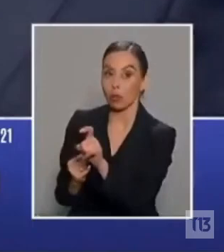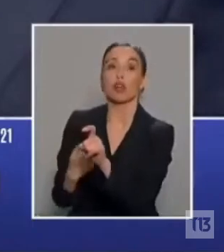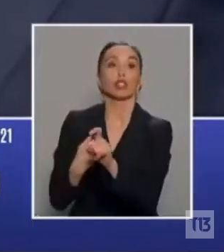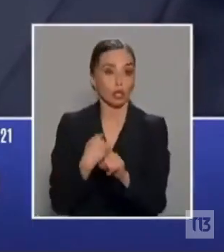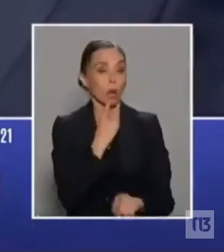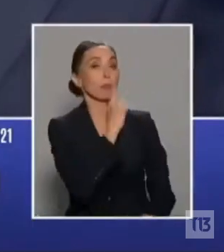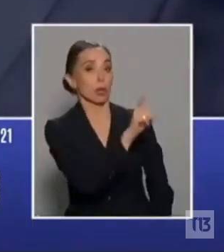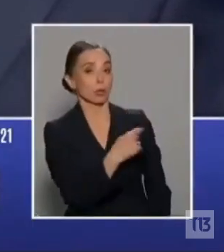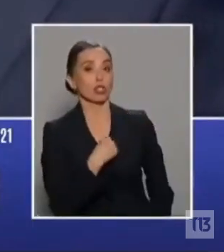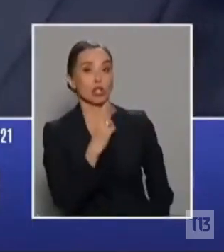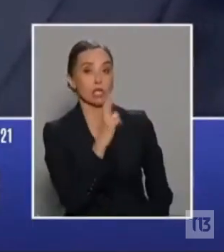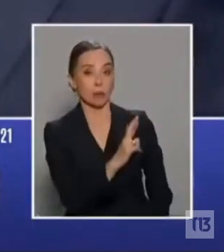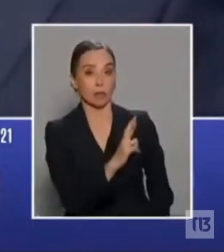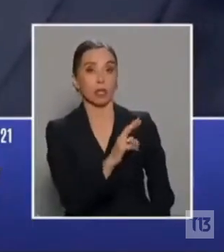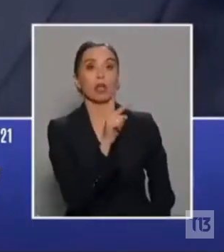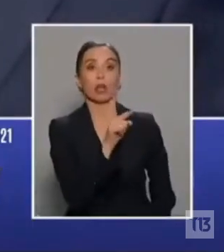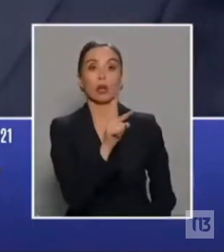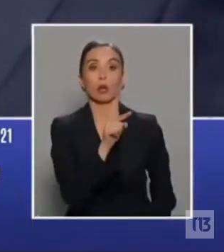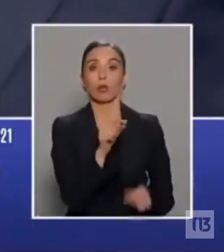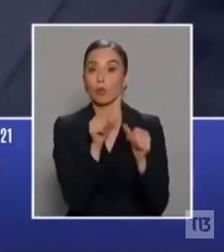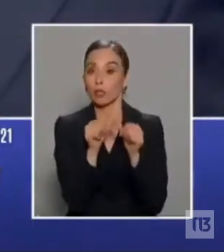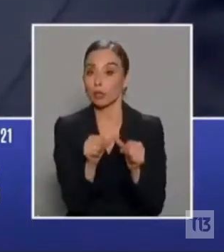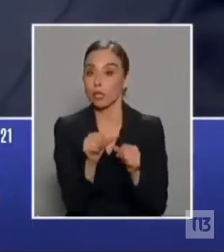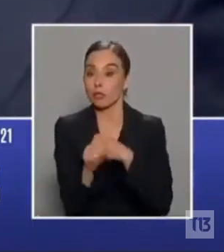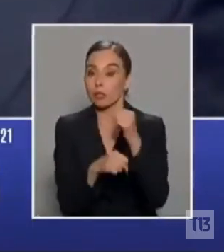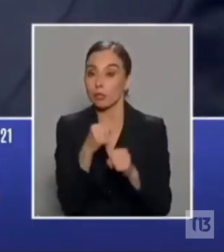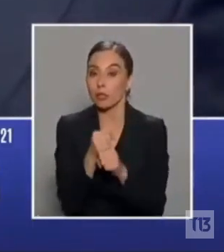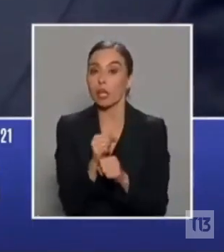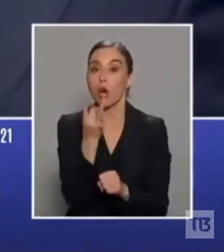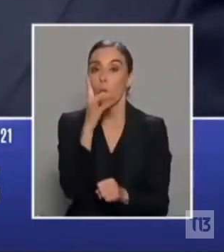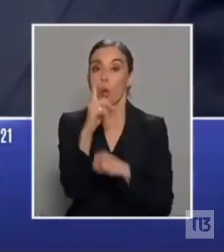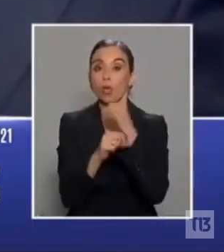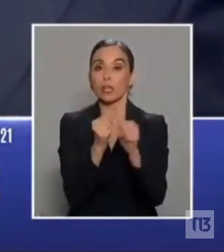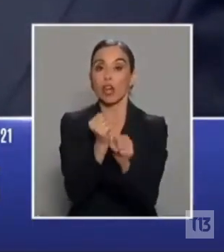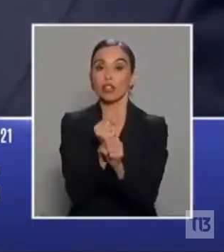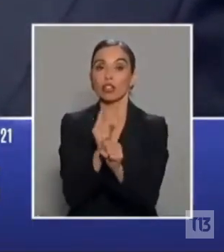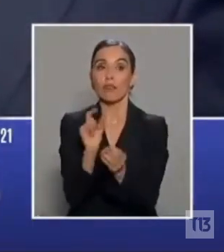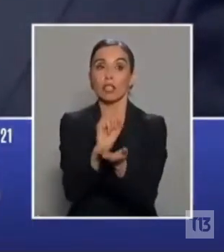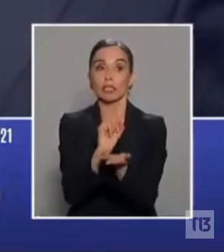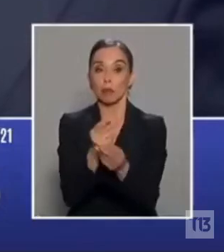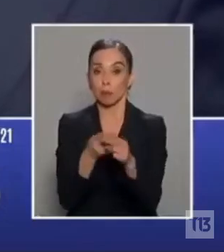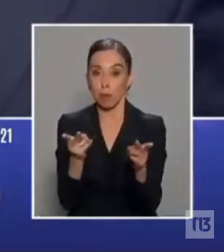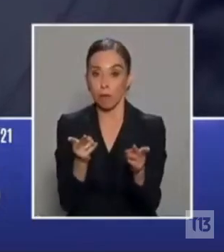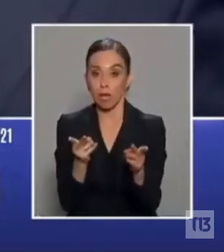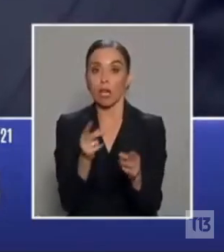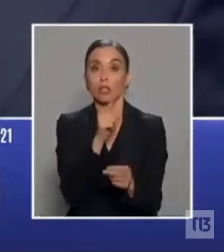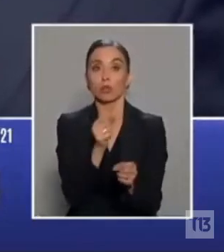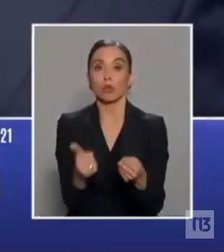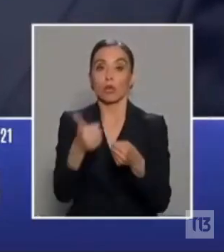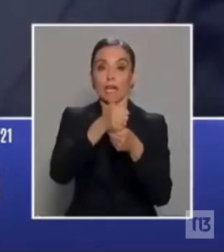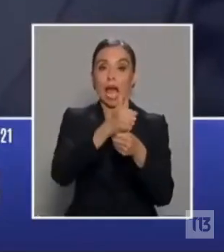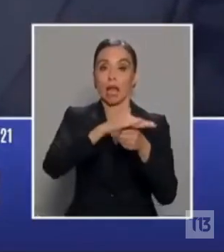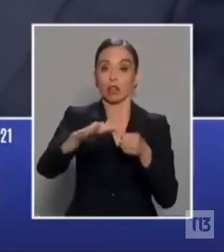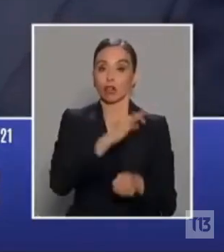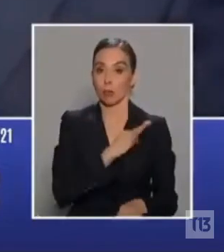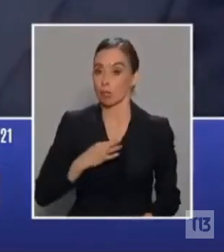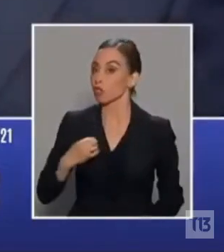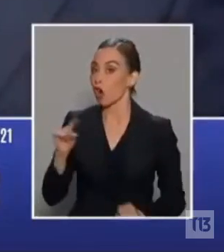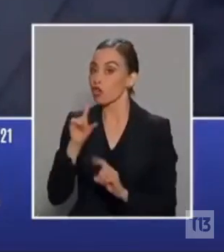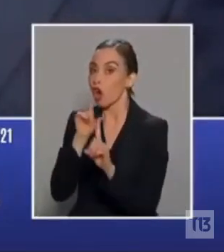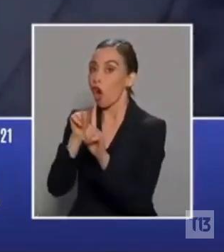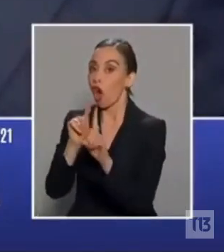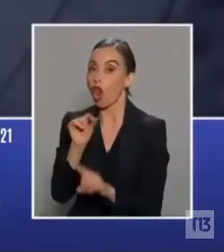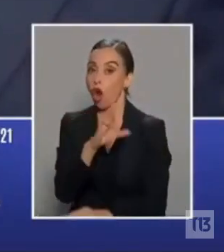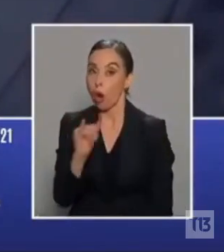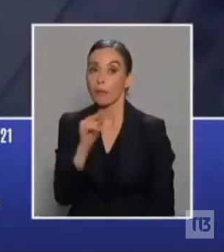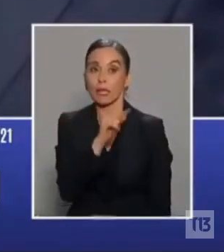lo puedo contesto responder, yo. No tengo ningún 30 problema. Años. Los únicos años que no trabajaste en el sector público fue porque te destituyeron. Sí, pero no he sido lobista, fue entonces... Fue porque te